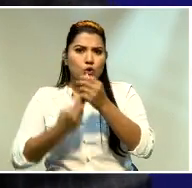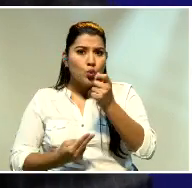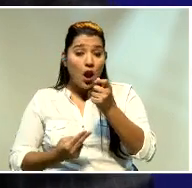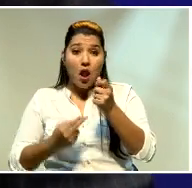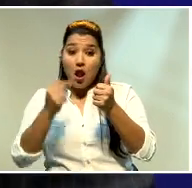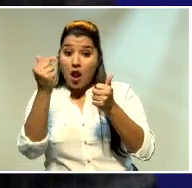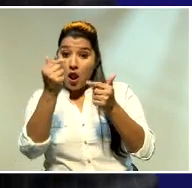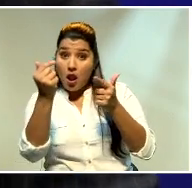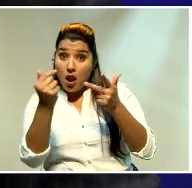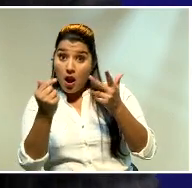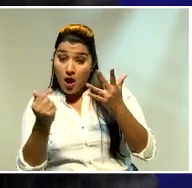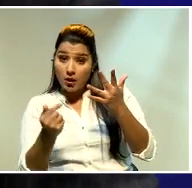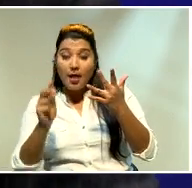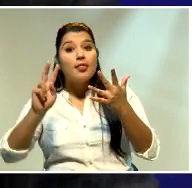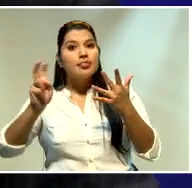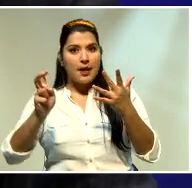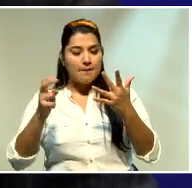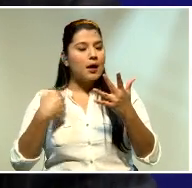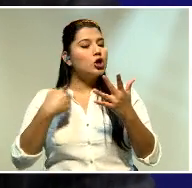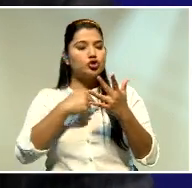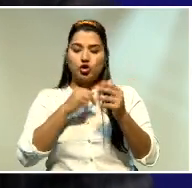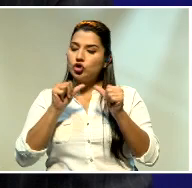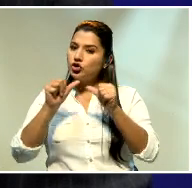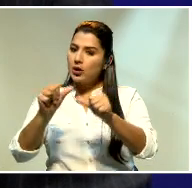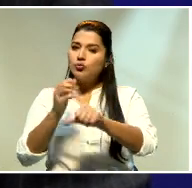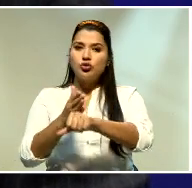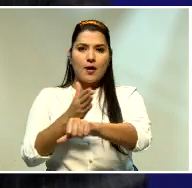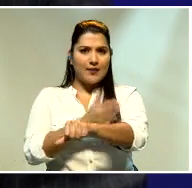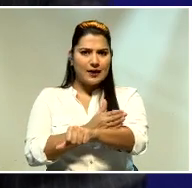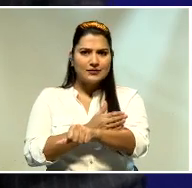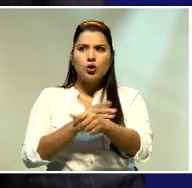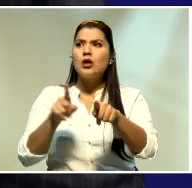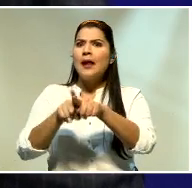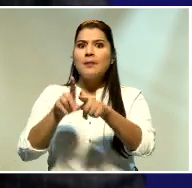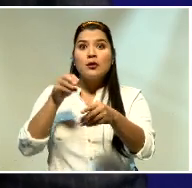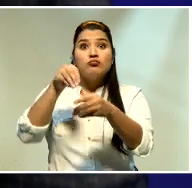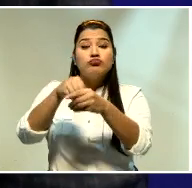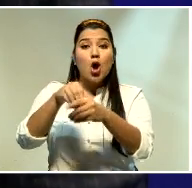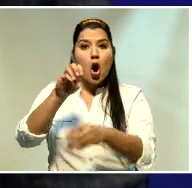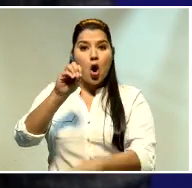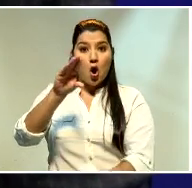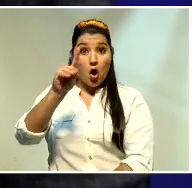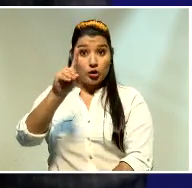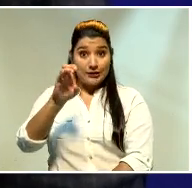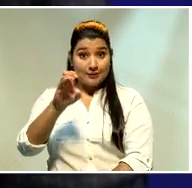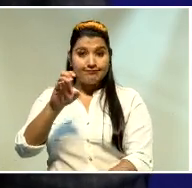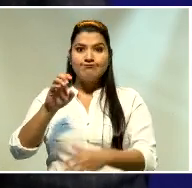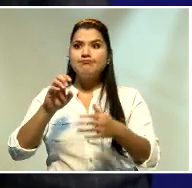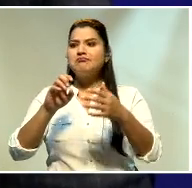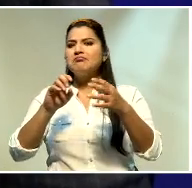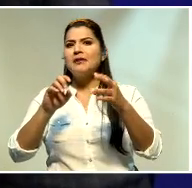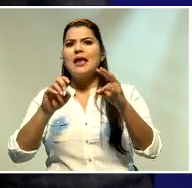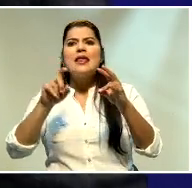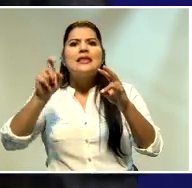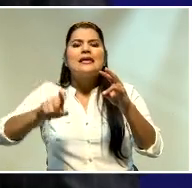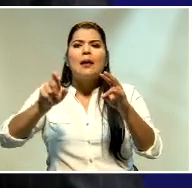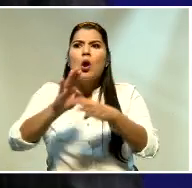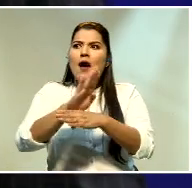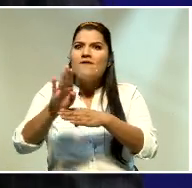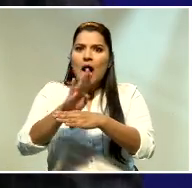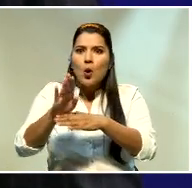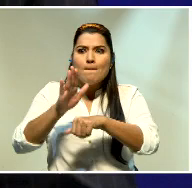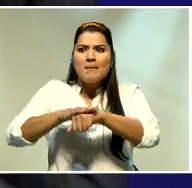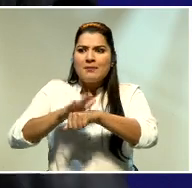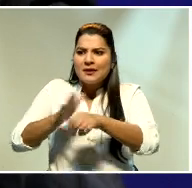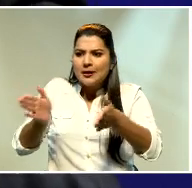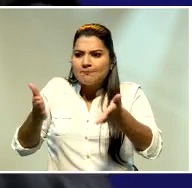Todos esos son temas, seguiremos en el avance al ingreso de la OCDE, necesitamos que los bancos sean motores de desarrollo, es decir, una